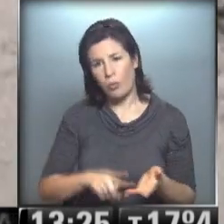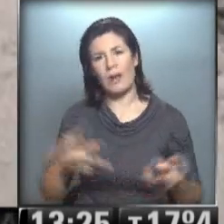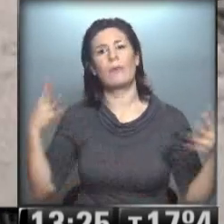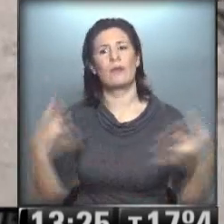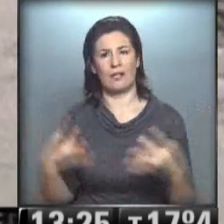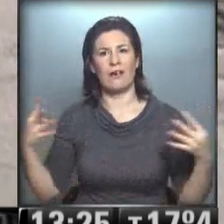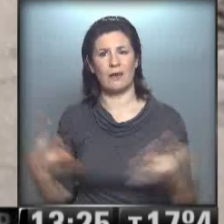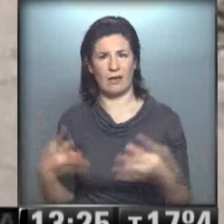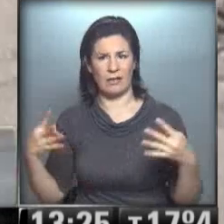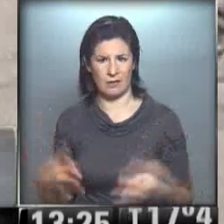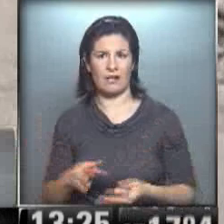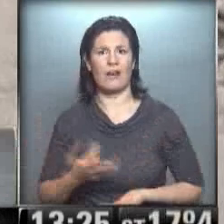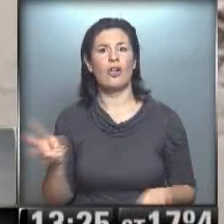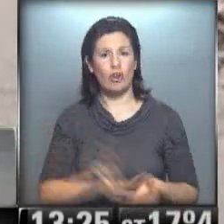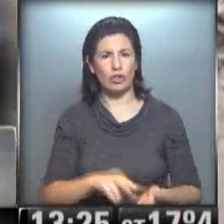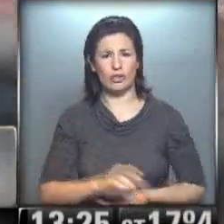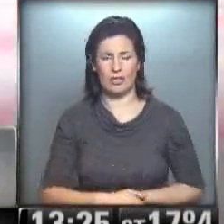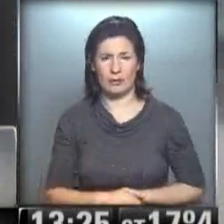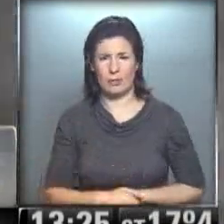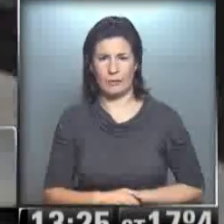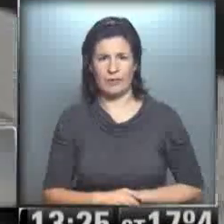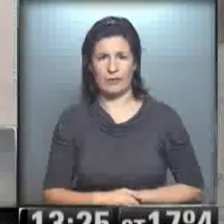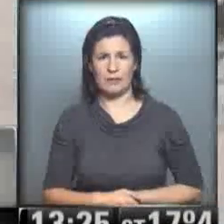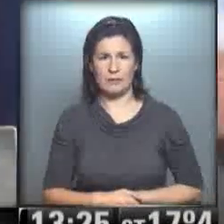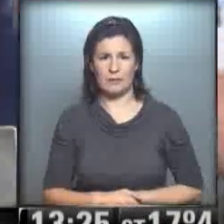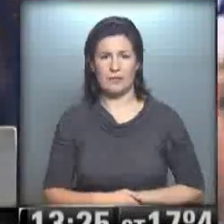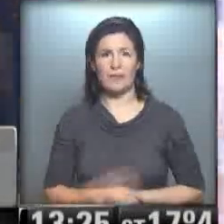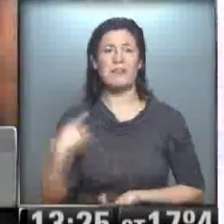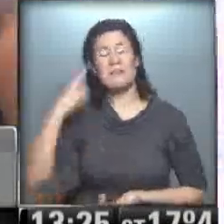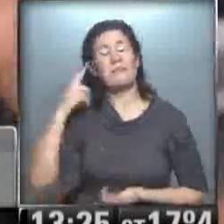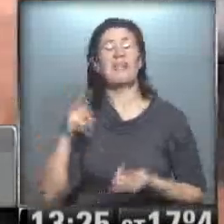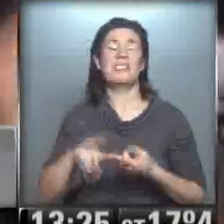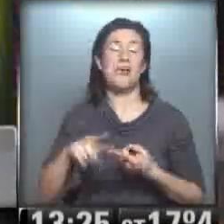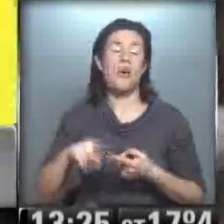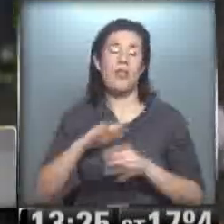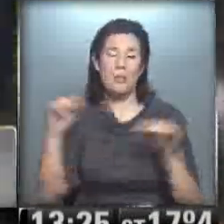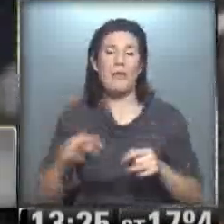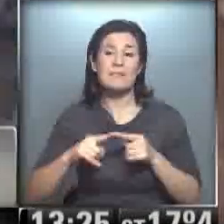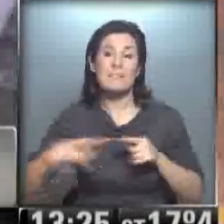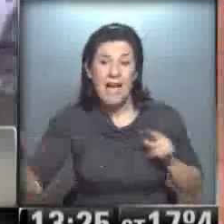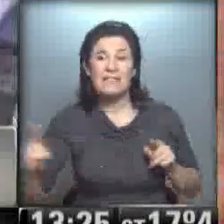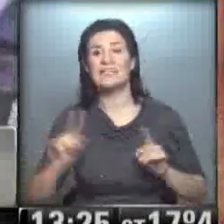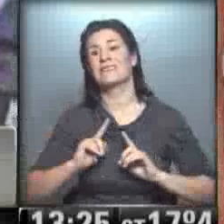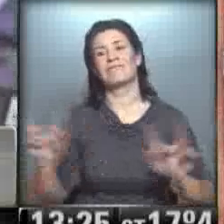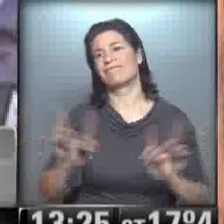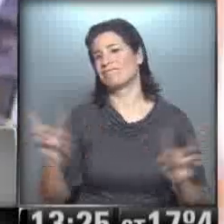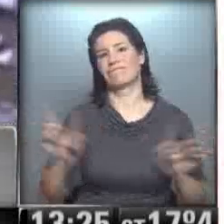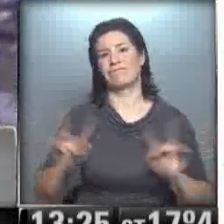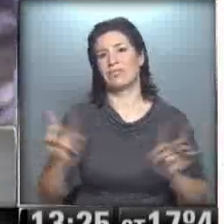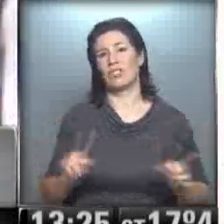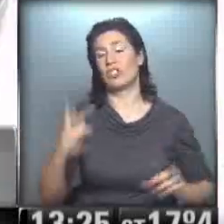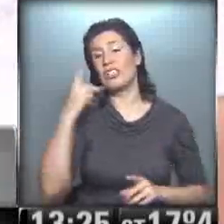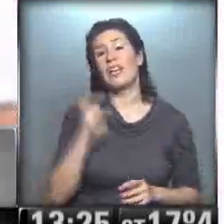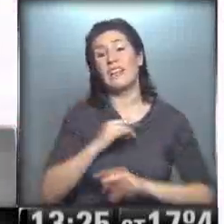franja de Gaza, volvieron las hostilidades. No hubo posibilidad de que las 72 horas que hubo de tregua sirvieran para